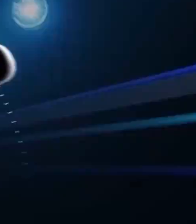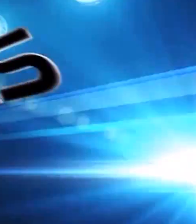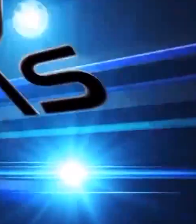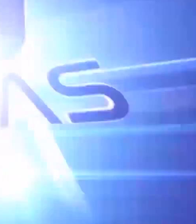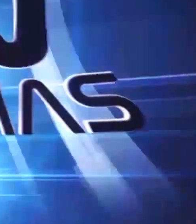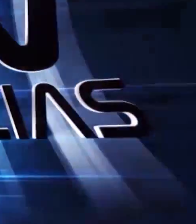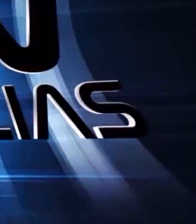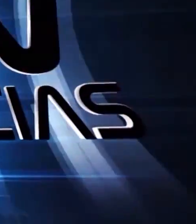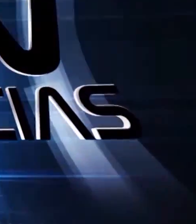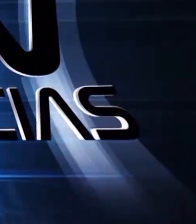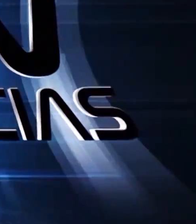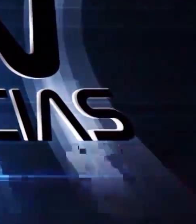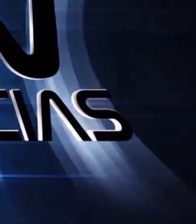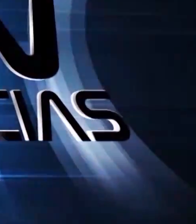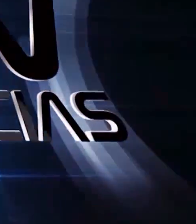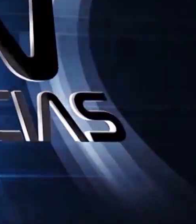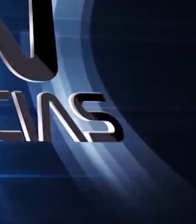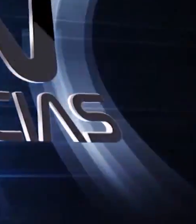¡Gracias!